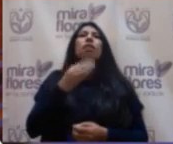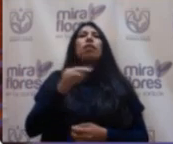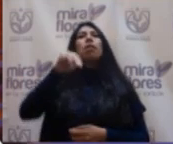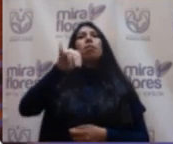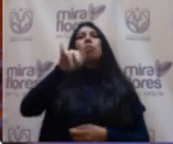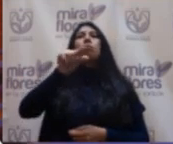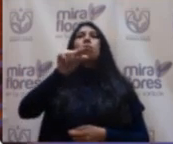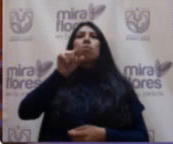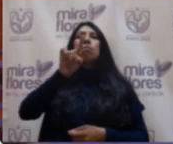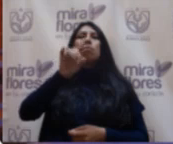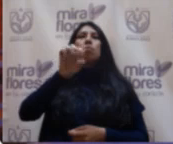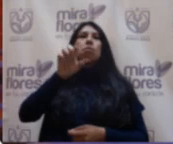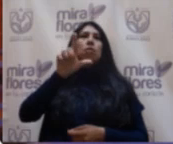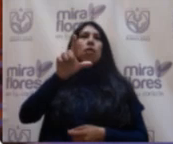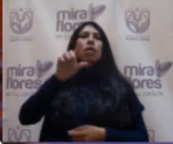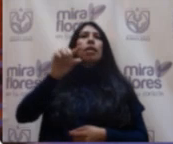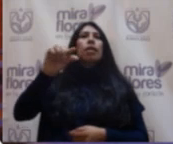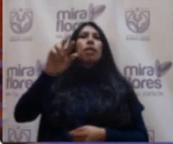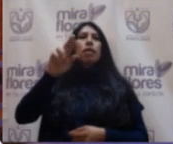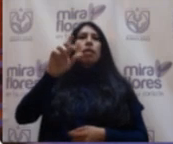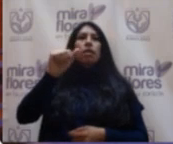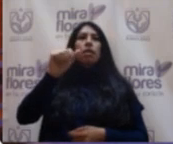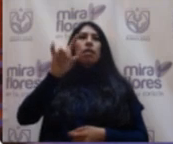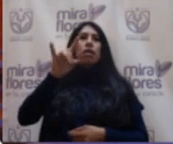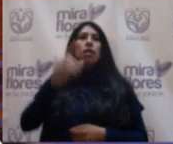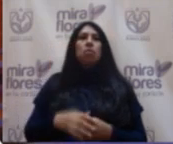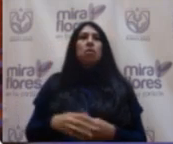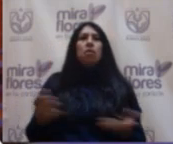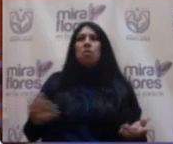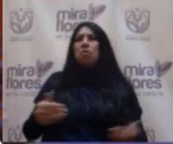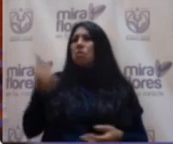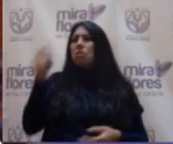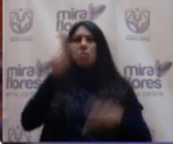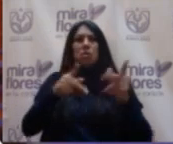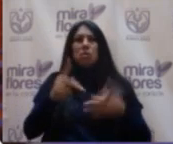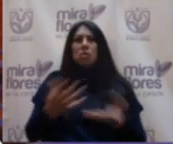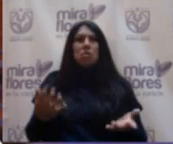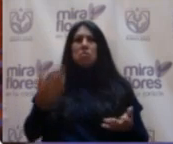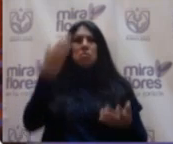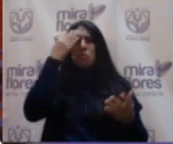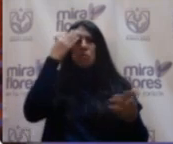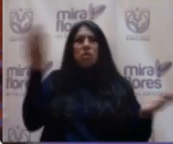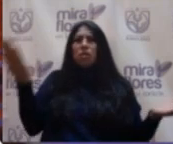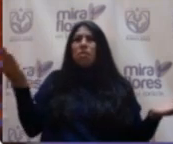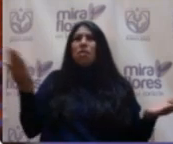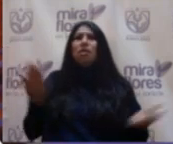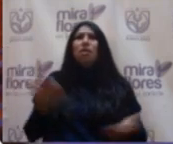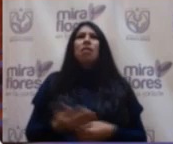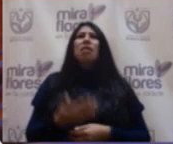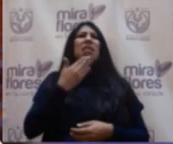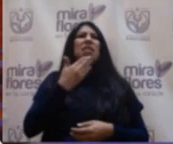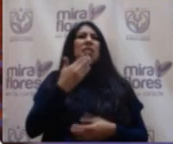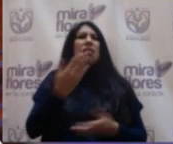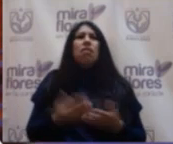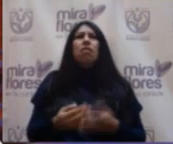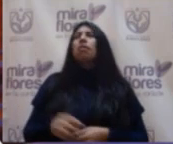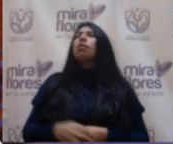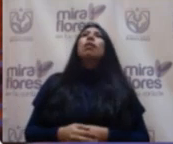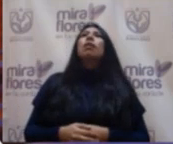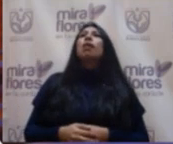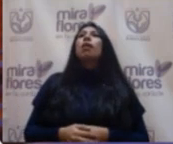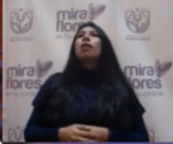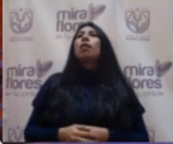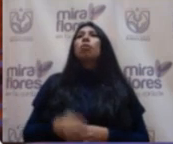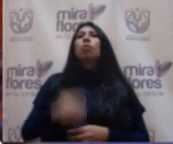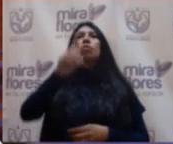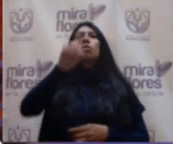Otros no tenían la menor idea de quién era Comandante Pinar, o Enrique Palacios, o Diego